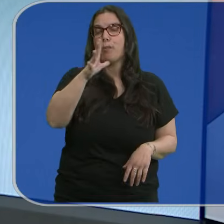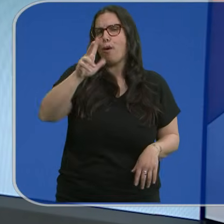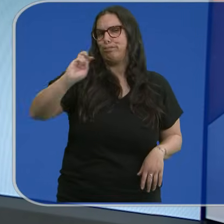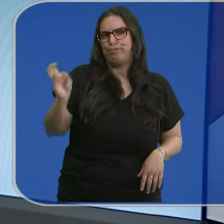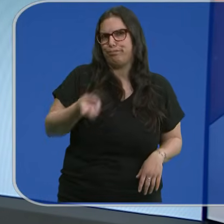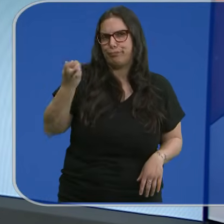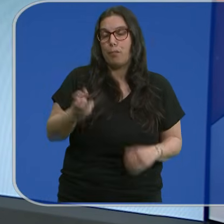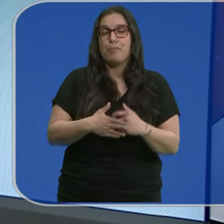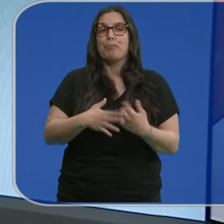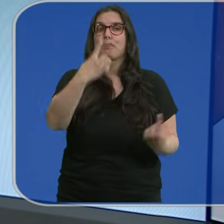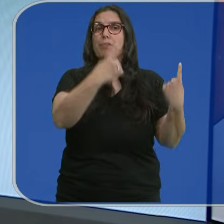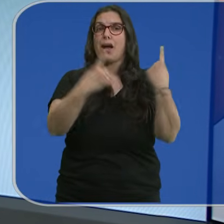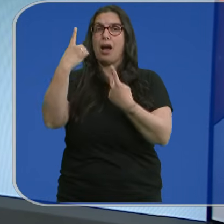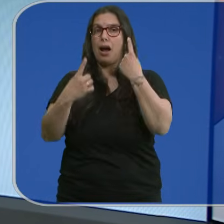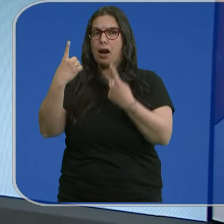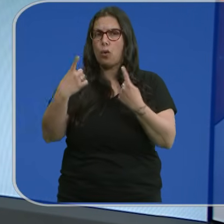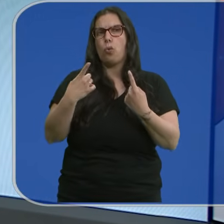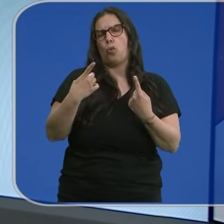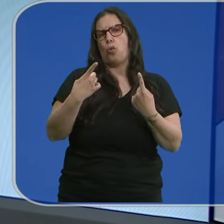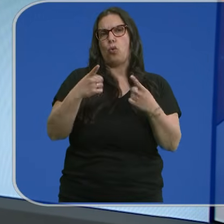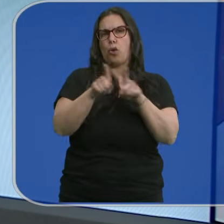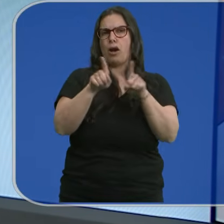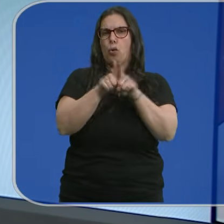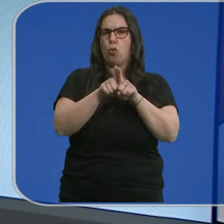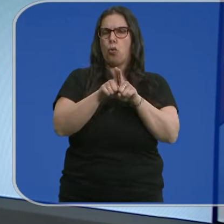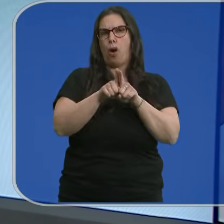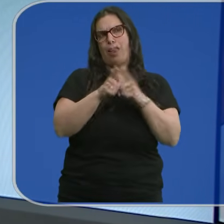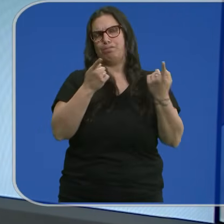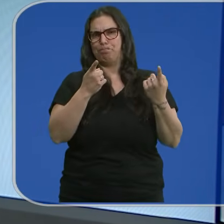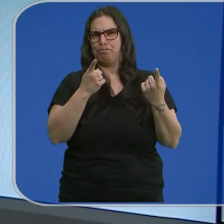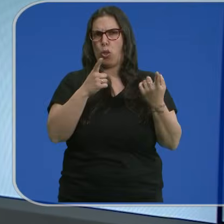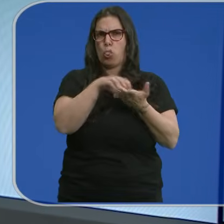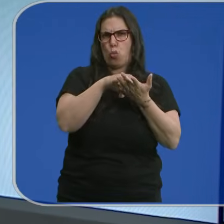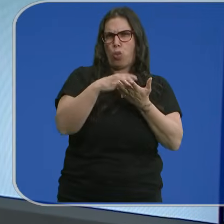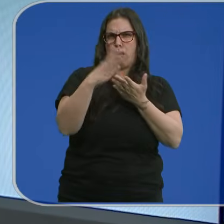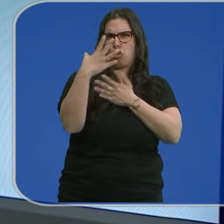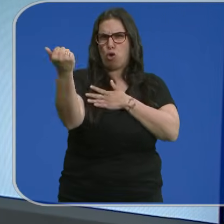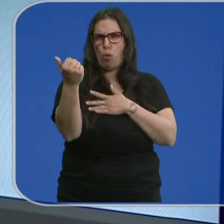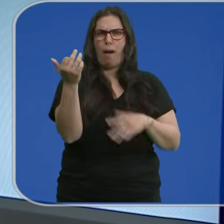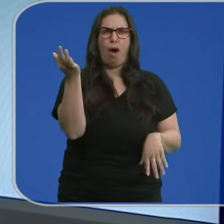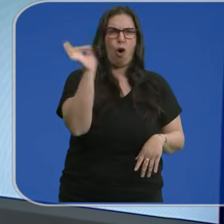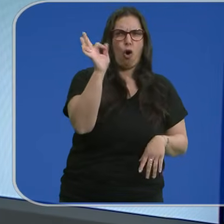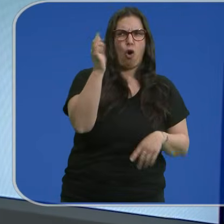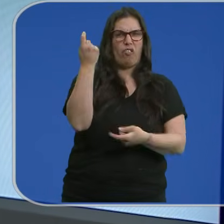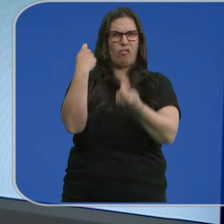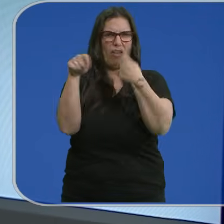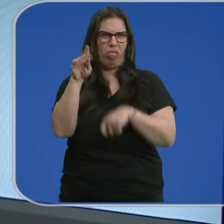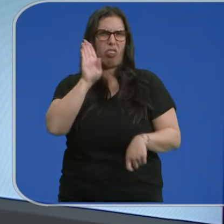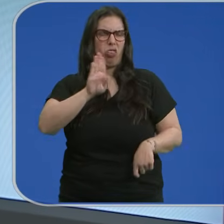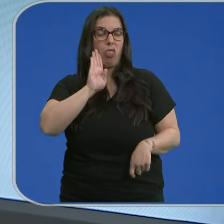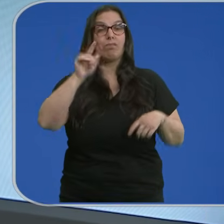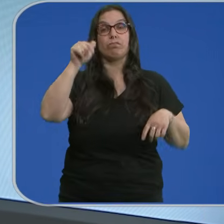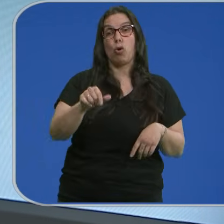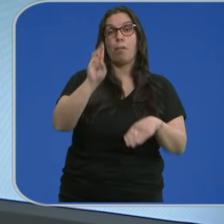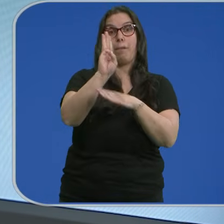diferentes motivos. Muchas de ellas salieron con procedimientos jurídicos y éticos cuestionables. Hoy en el Parlamento Regional se están celebrando unas jornadas